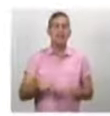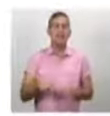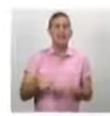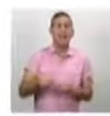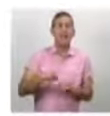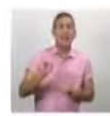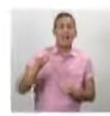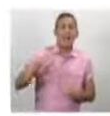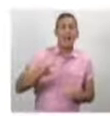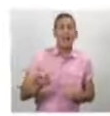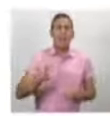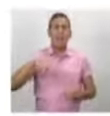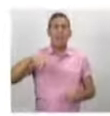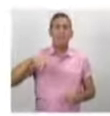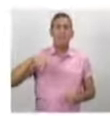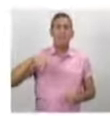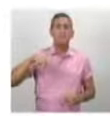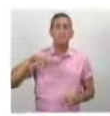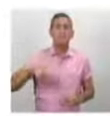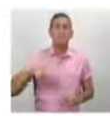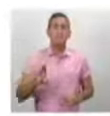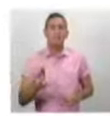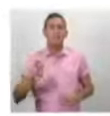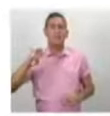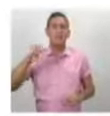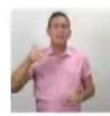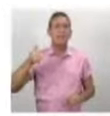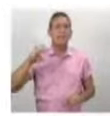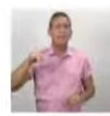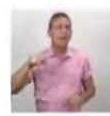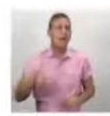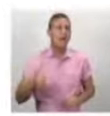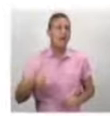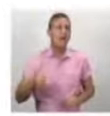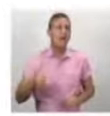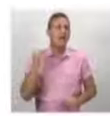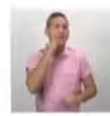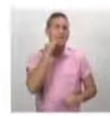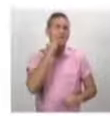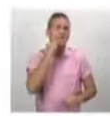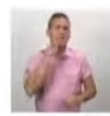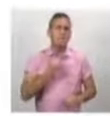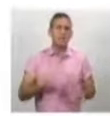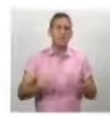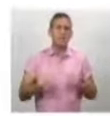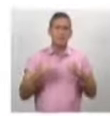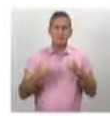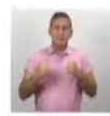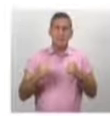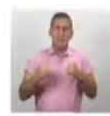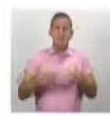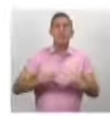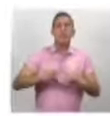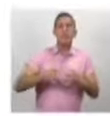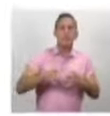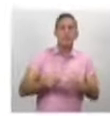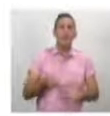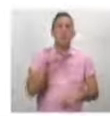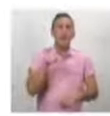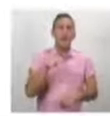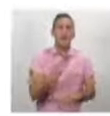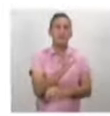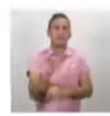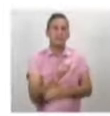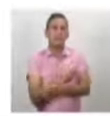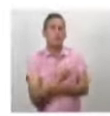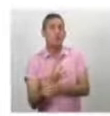vegetal, tenemos la pared celular, que le da más rigidez y forma a esta célula vegetal.